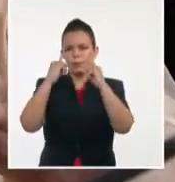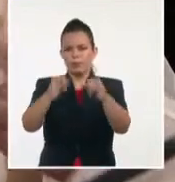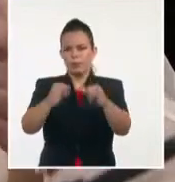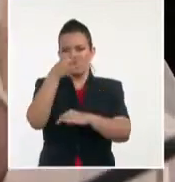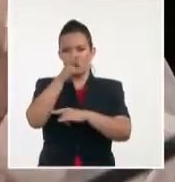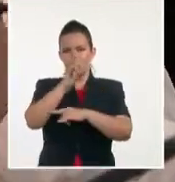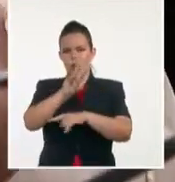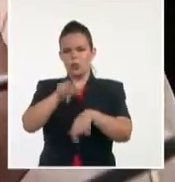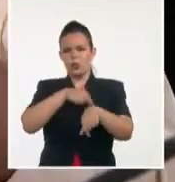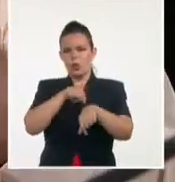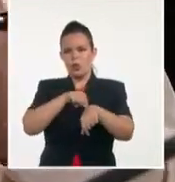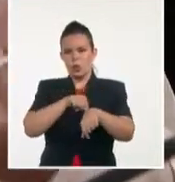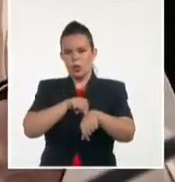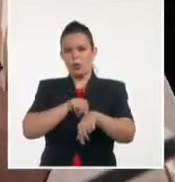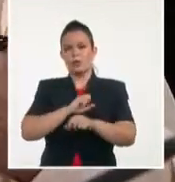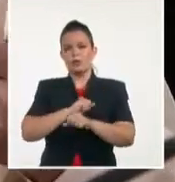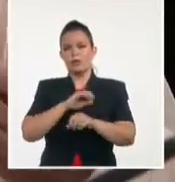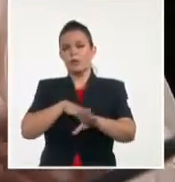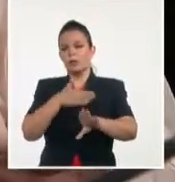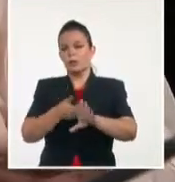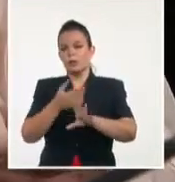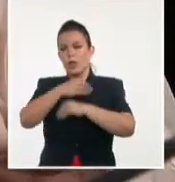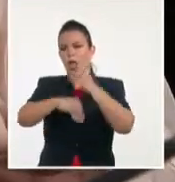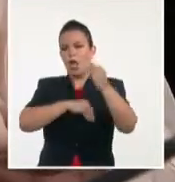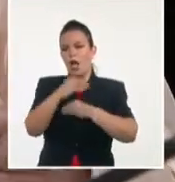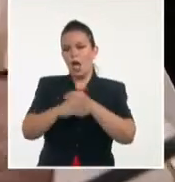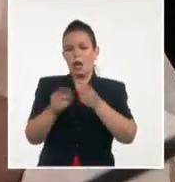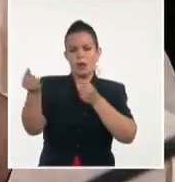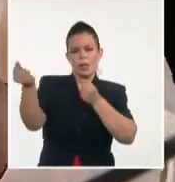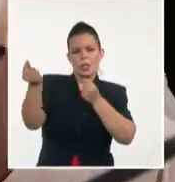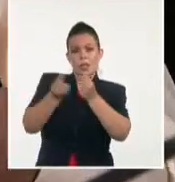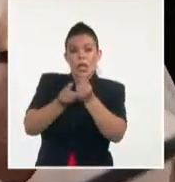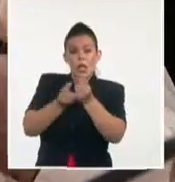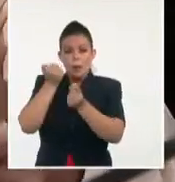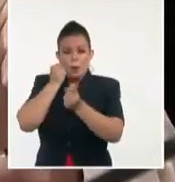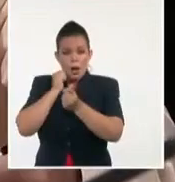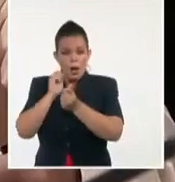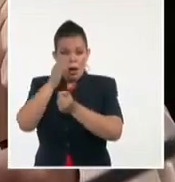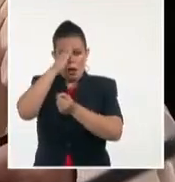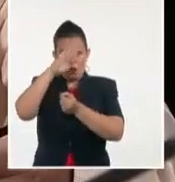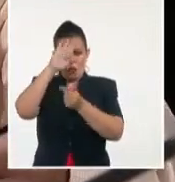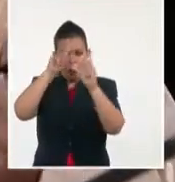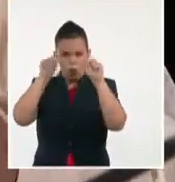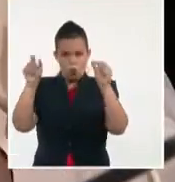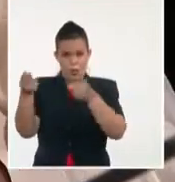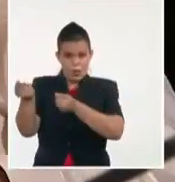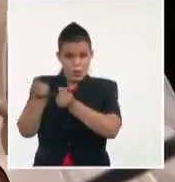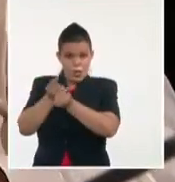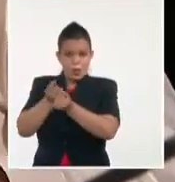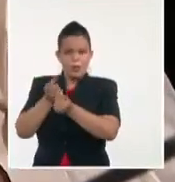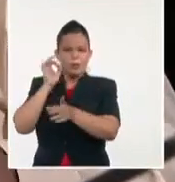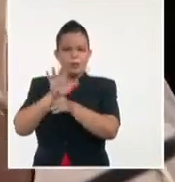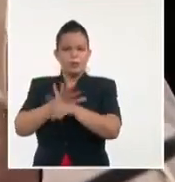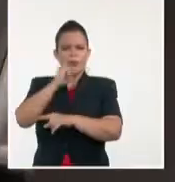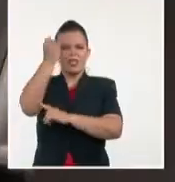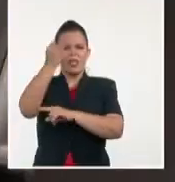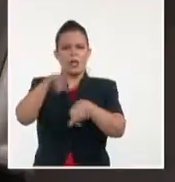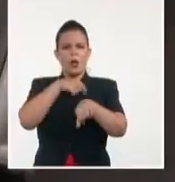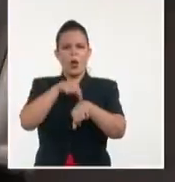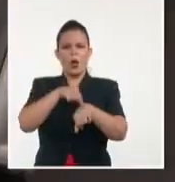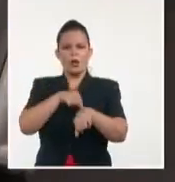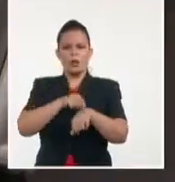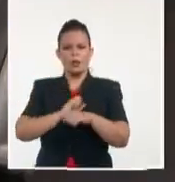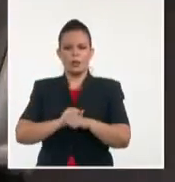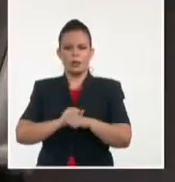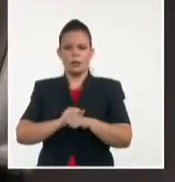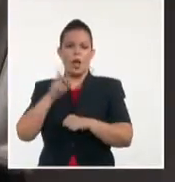frecuencia a 6. Eso va a depender también de la proximidad que tiene al país, claro, y también el peligro potencial que representa. Después lo hacen cada 3 horas. Y